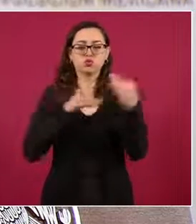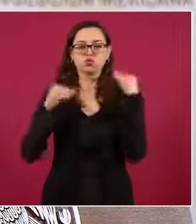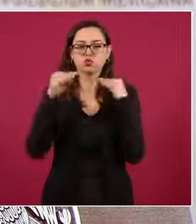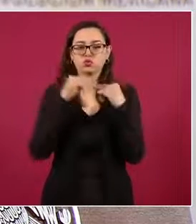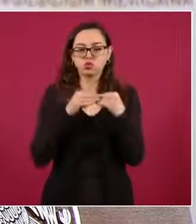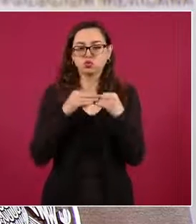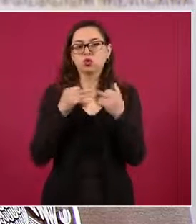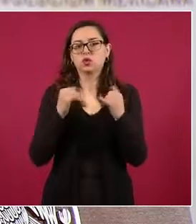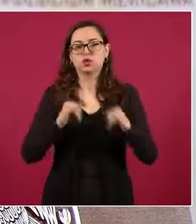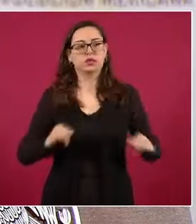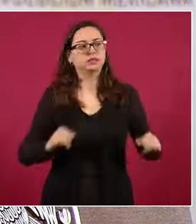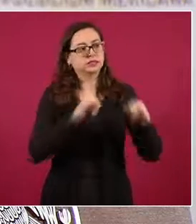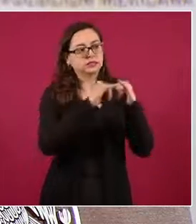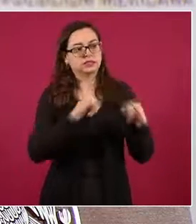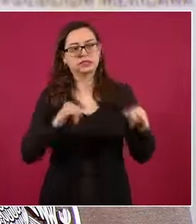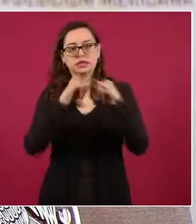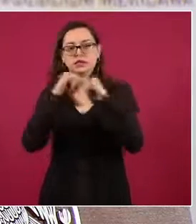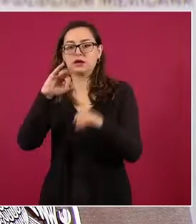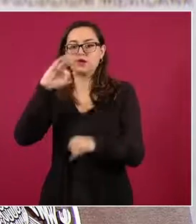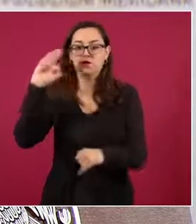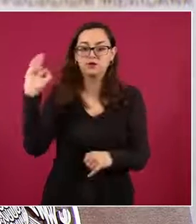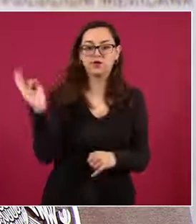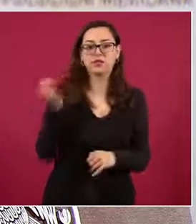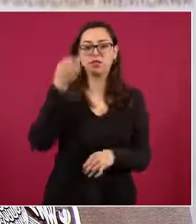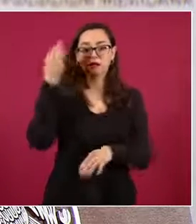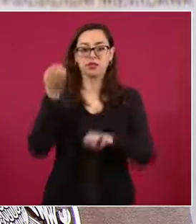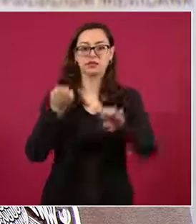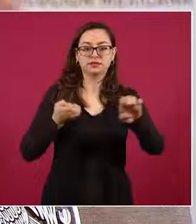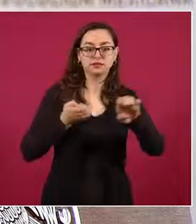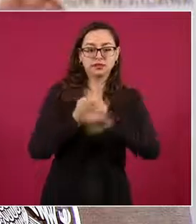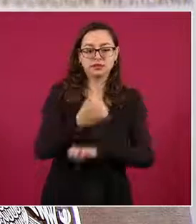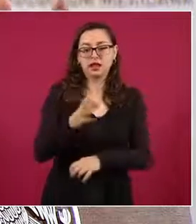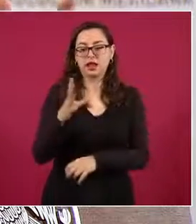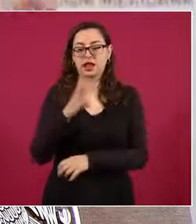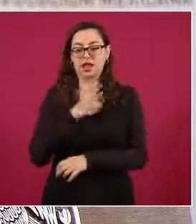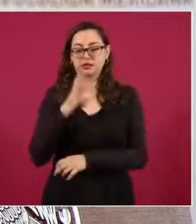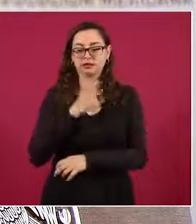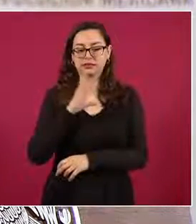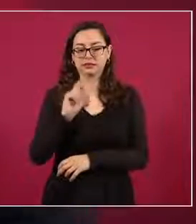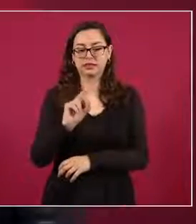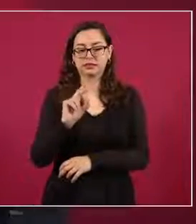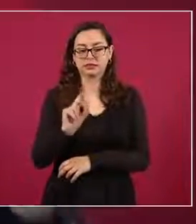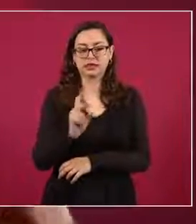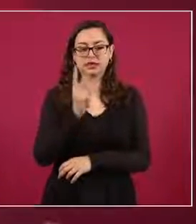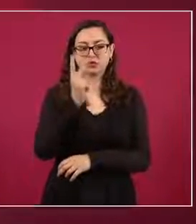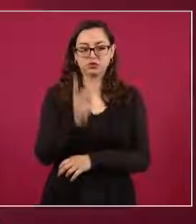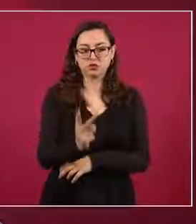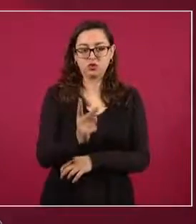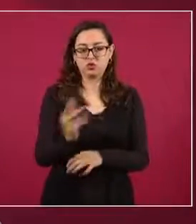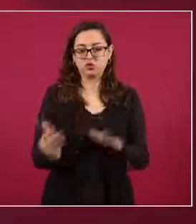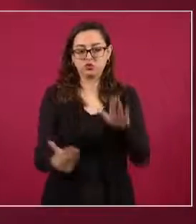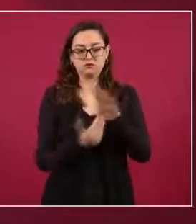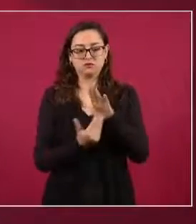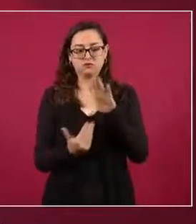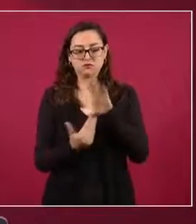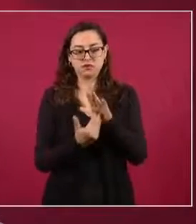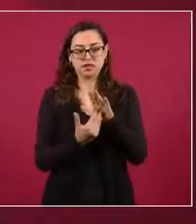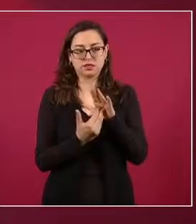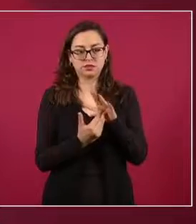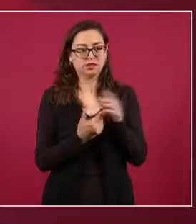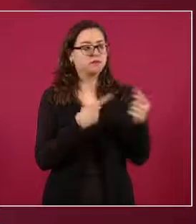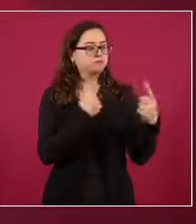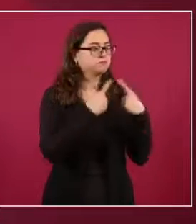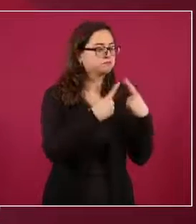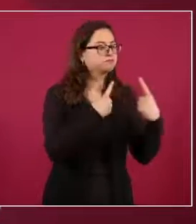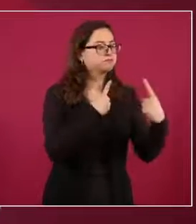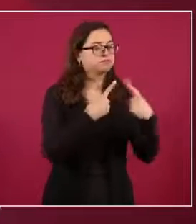dependencias de la Administración Pública Federal y estatales. Tenemos 32 mesas de